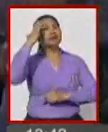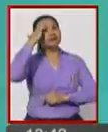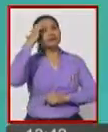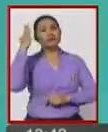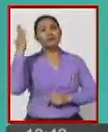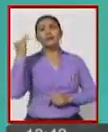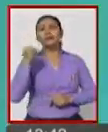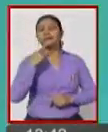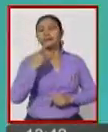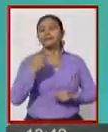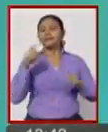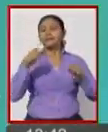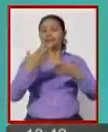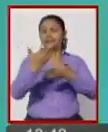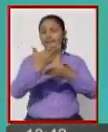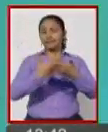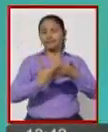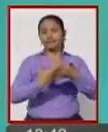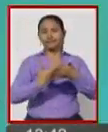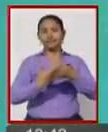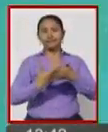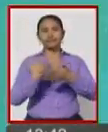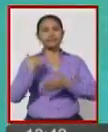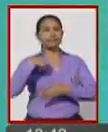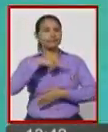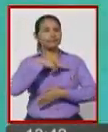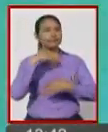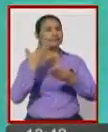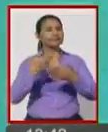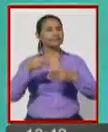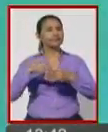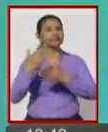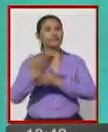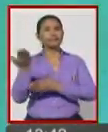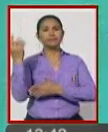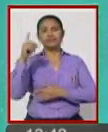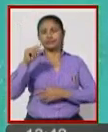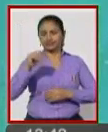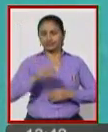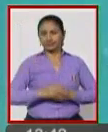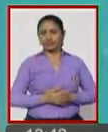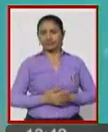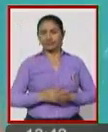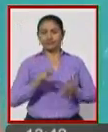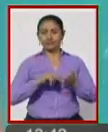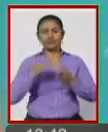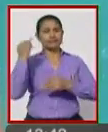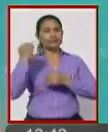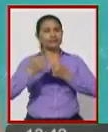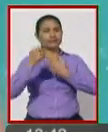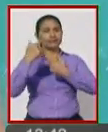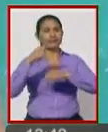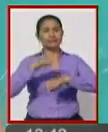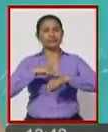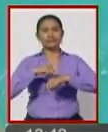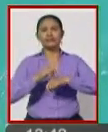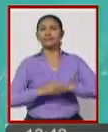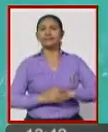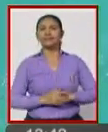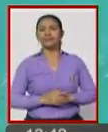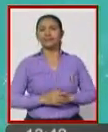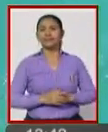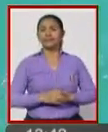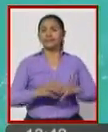porque teníamos que ir a registrarnos. Ya nosotros nos habíamos registrado después del 20, que fue el plazo que pusieron.